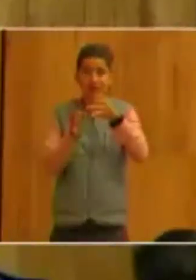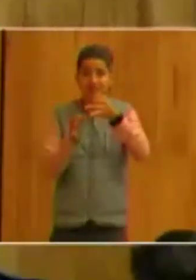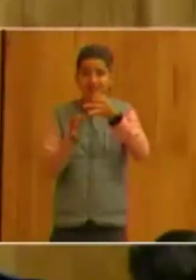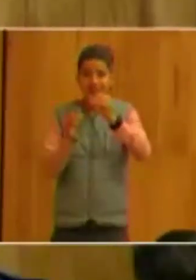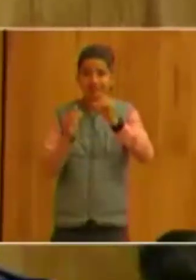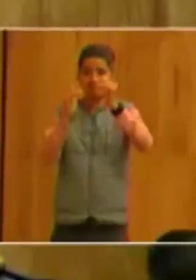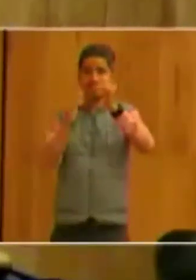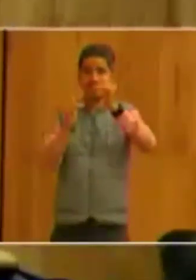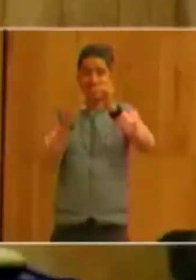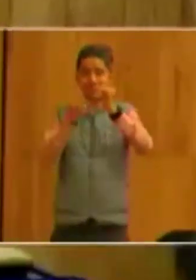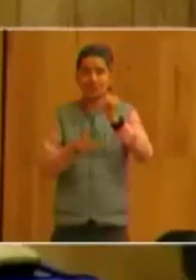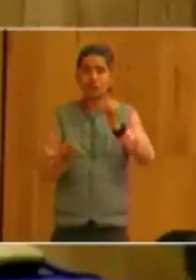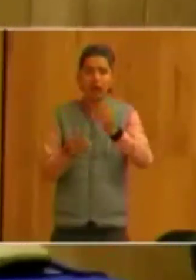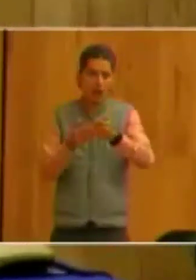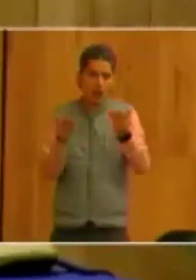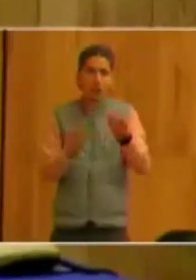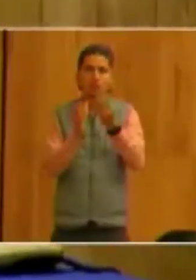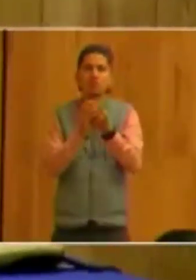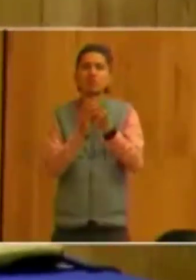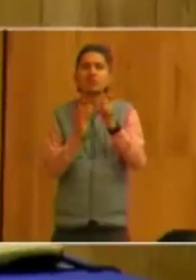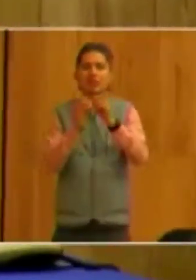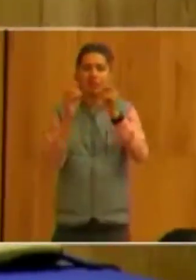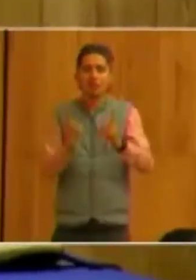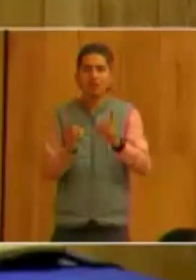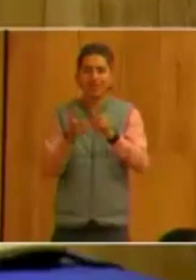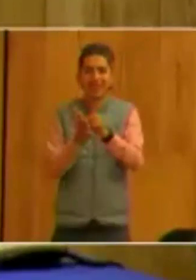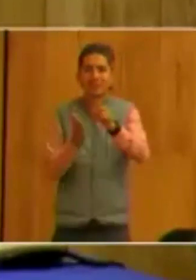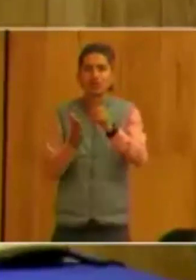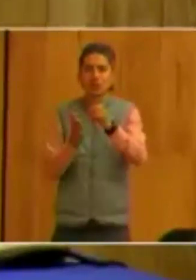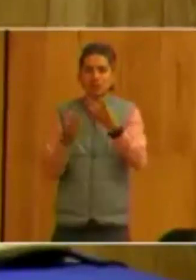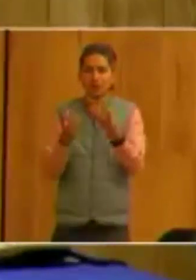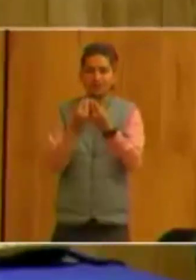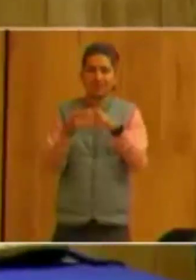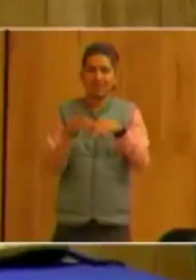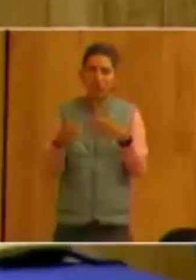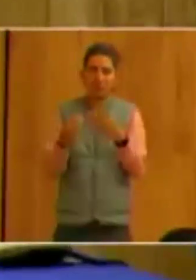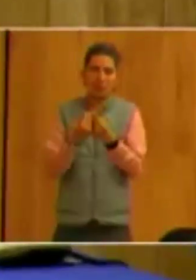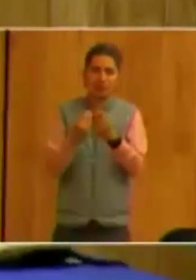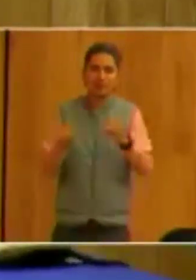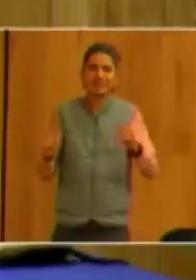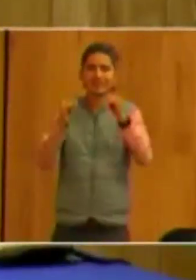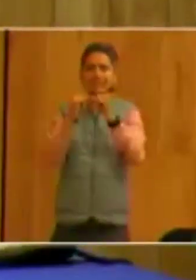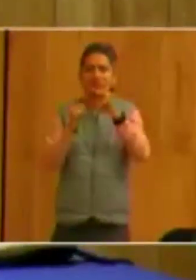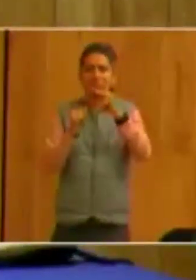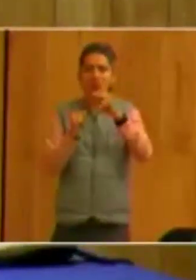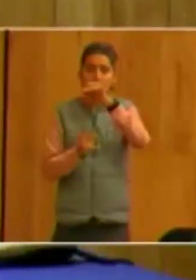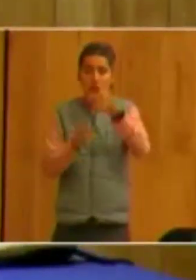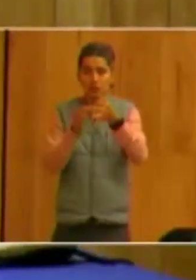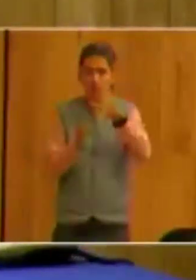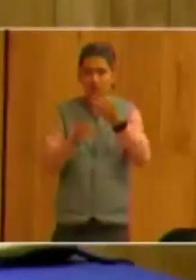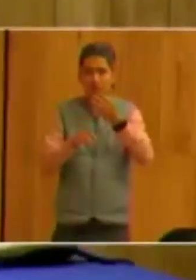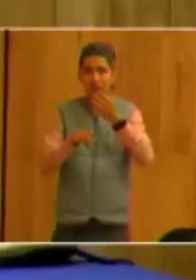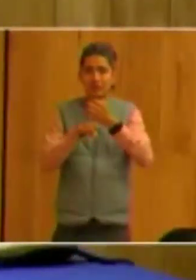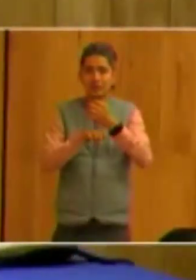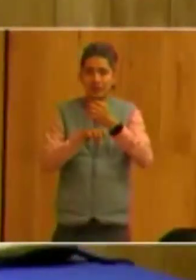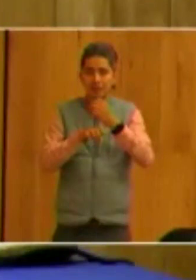Nación. Actualmente cursa el diplomado en Derecho Colaborativo impartido por el Instituto del Poder Judicial del